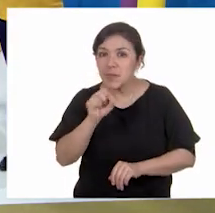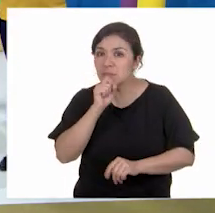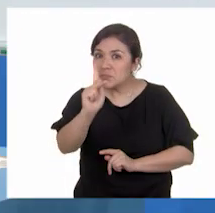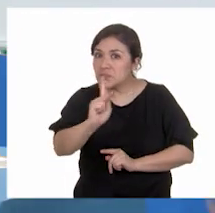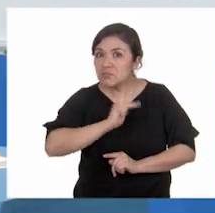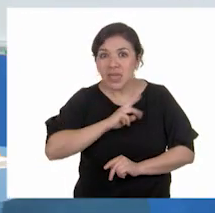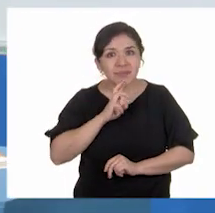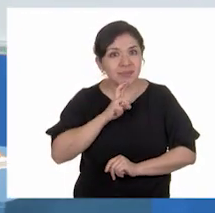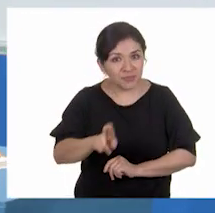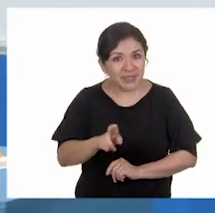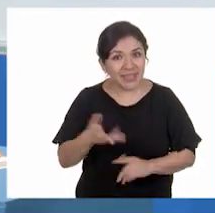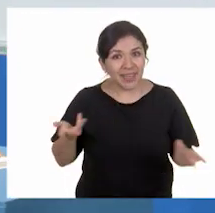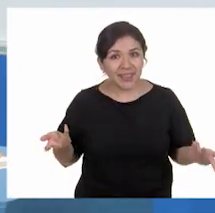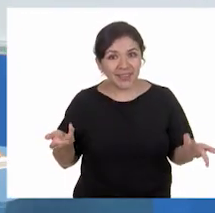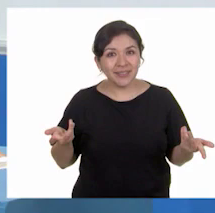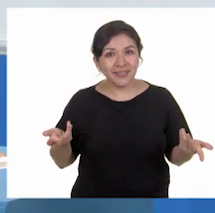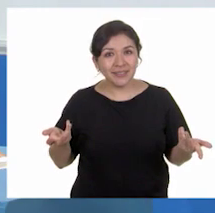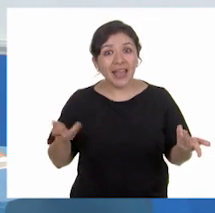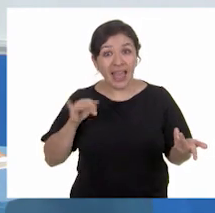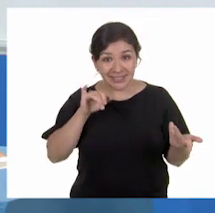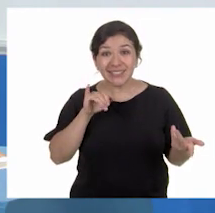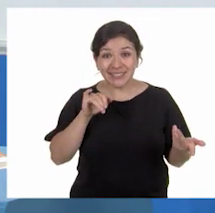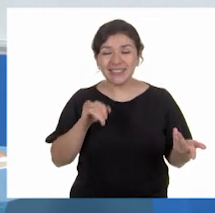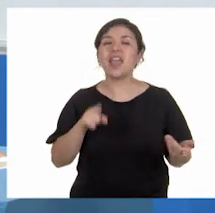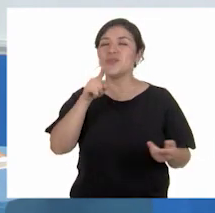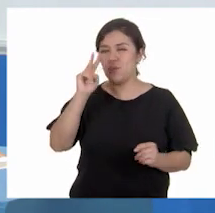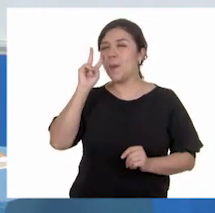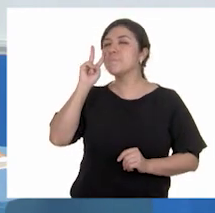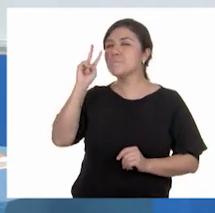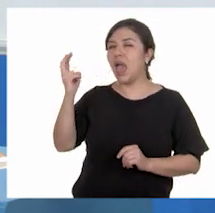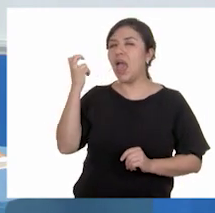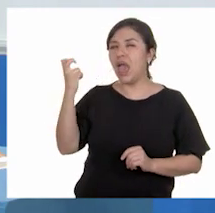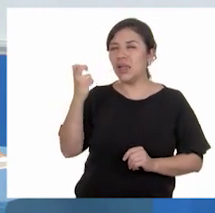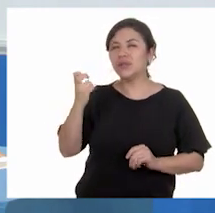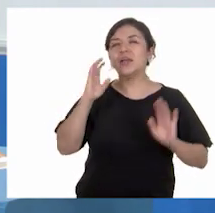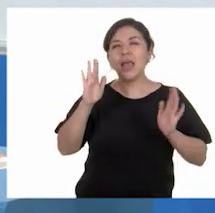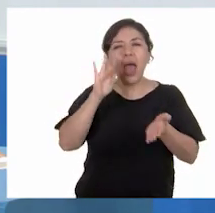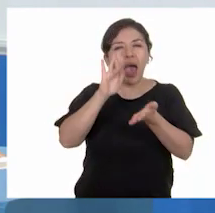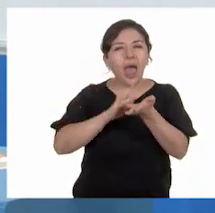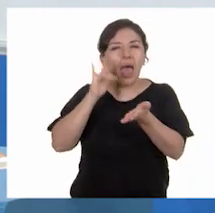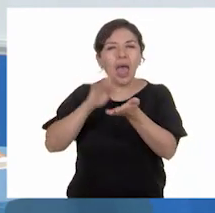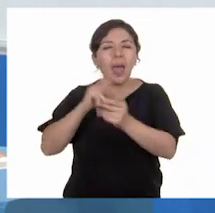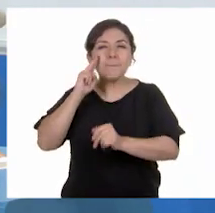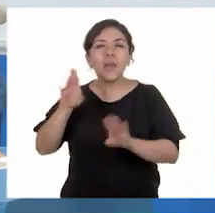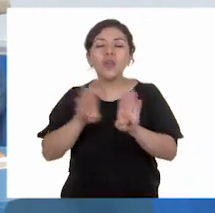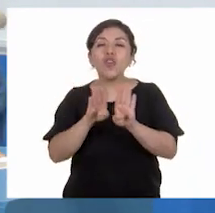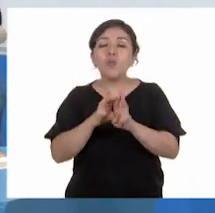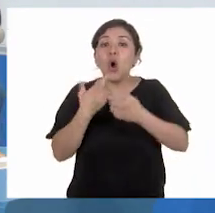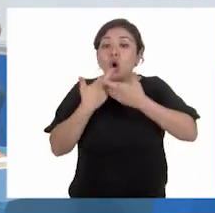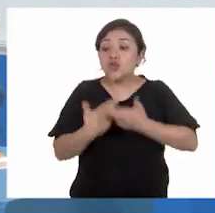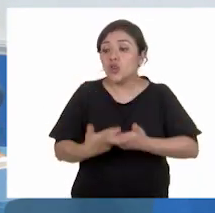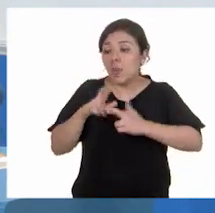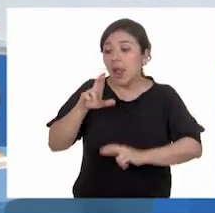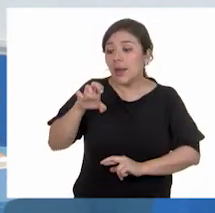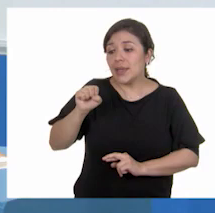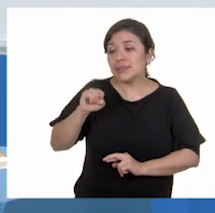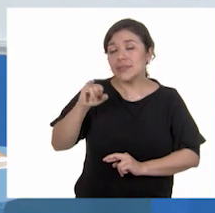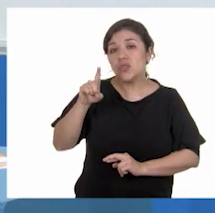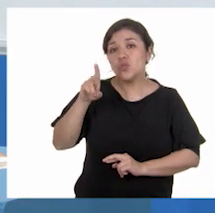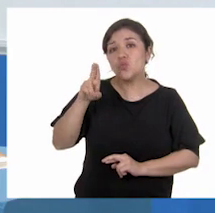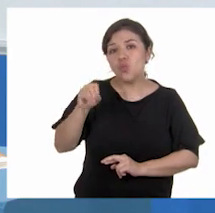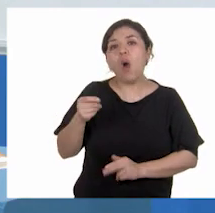mismos resultados? Como pueden ver, ya vimos cómo el residuo es parte de